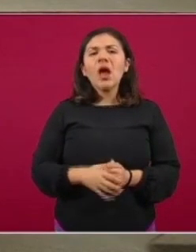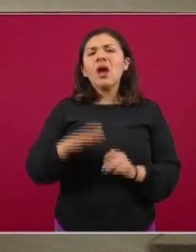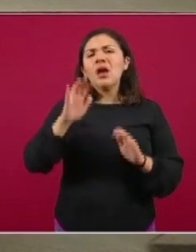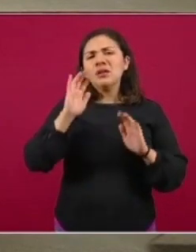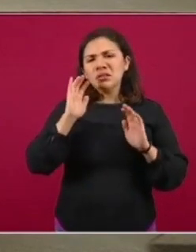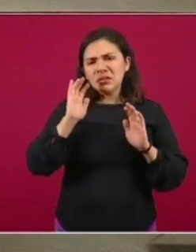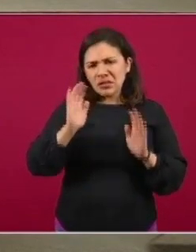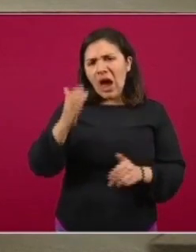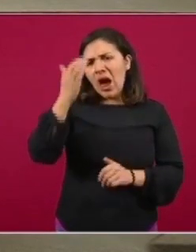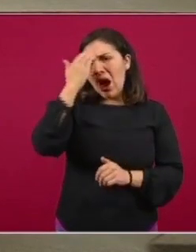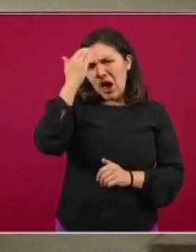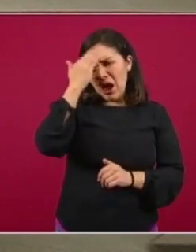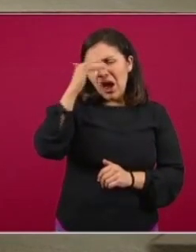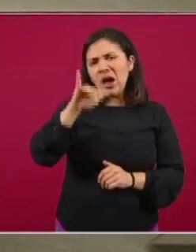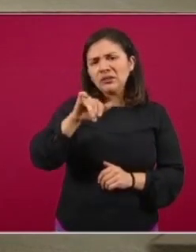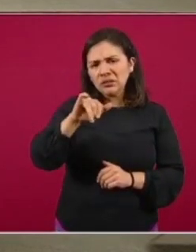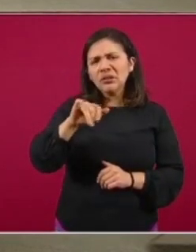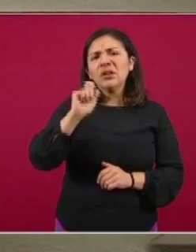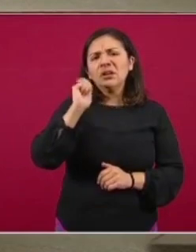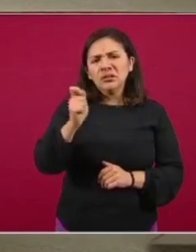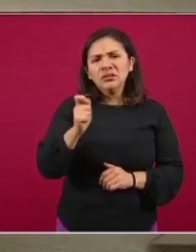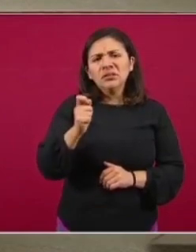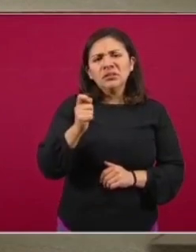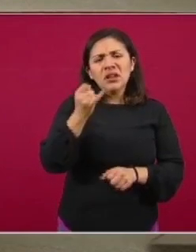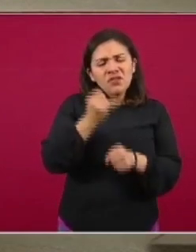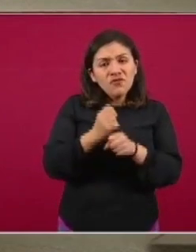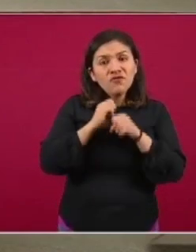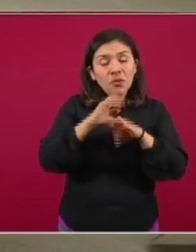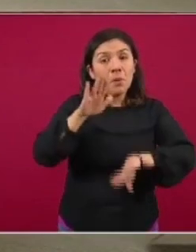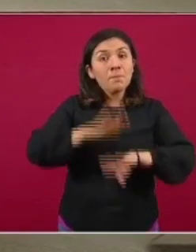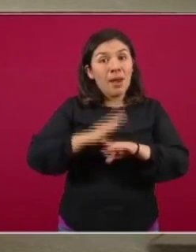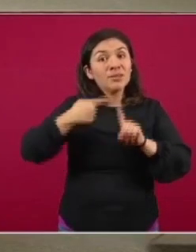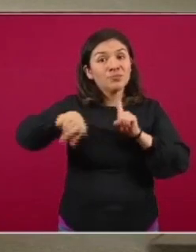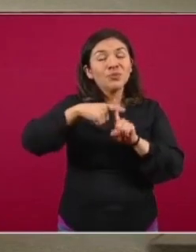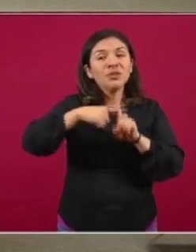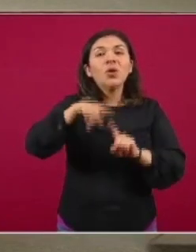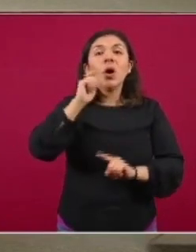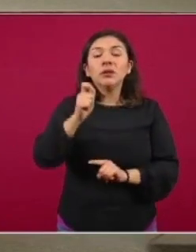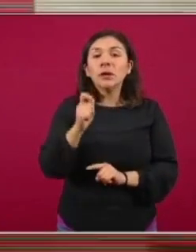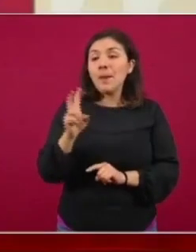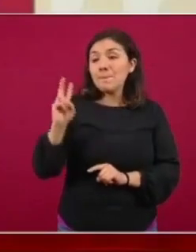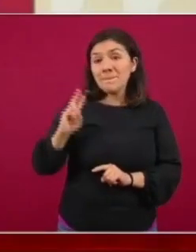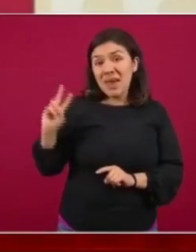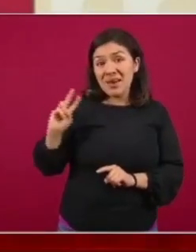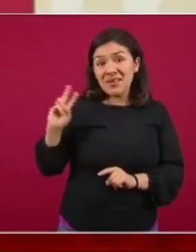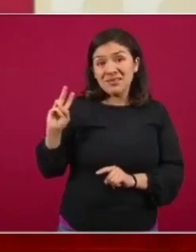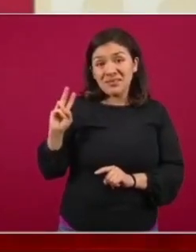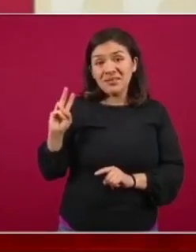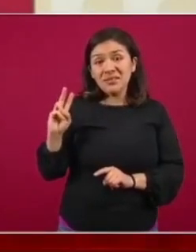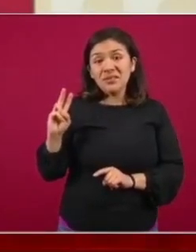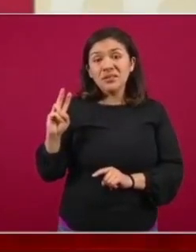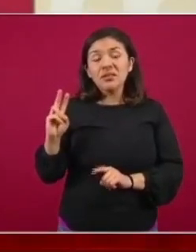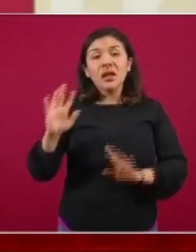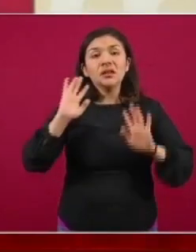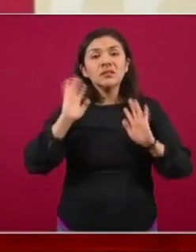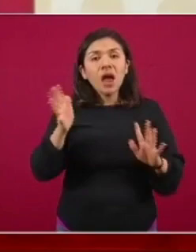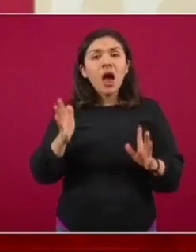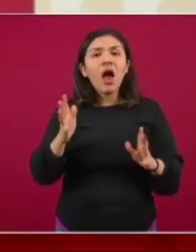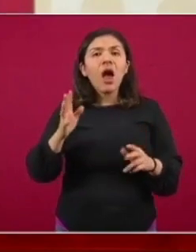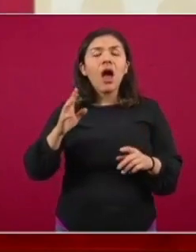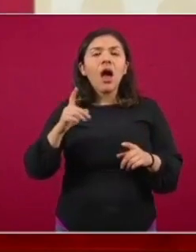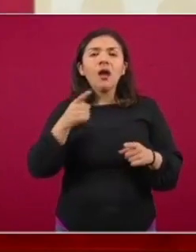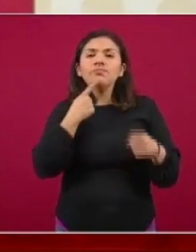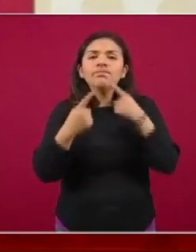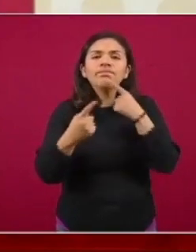tenemos y ya, creo que el dato muy positivo fue que el viernes pasado se juntó el Comité